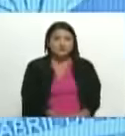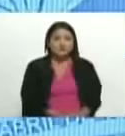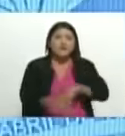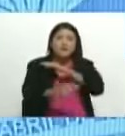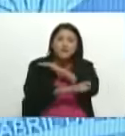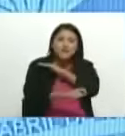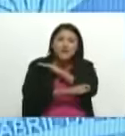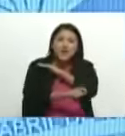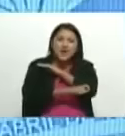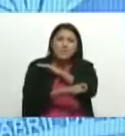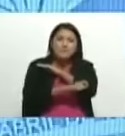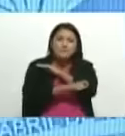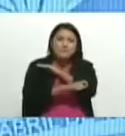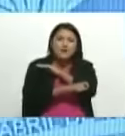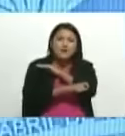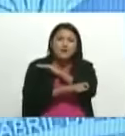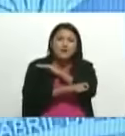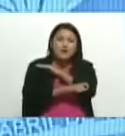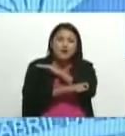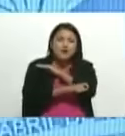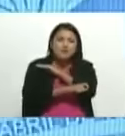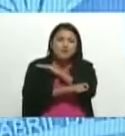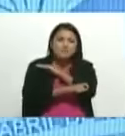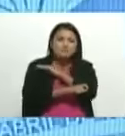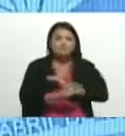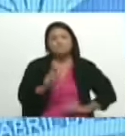fraude, además un fraude tan groseramente instalado. No.